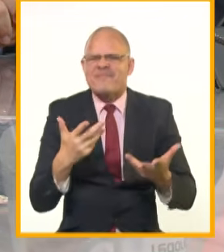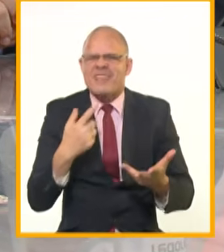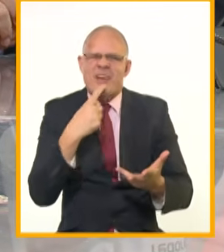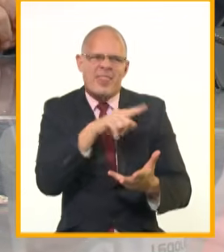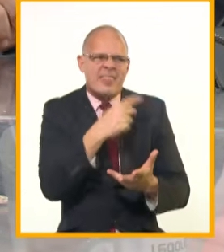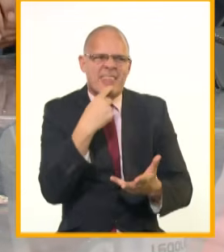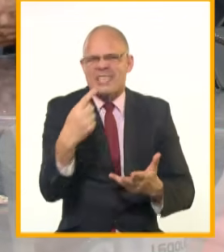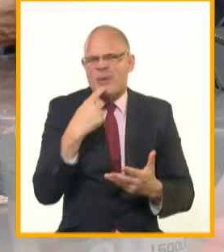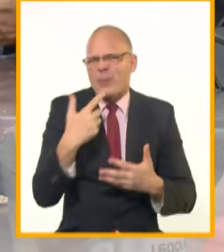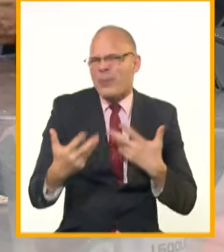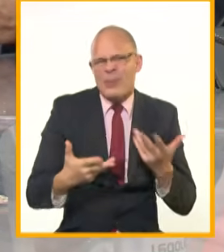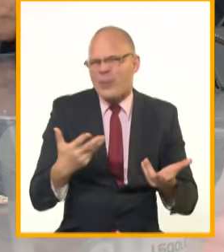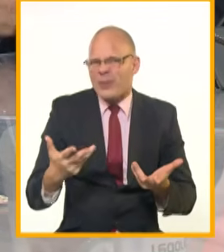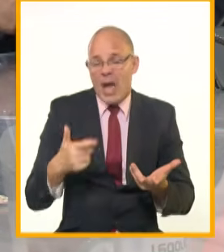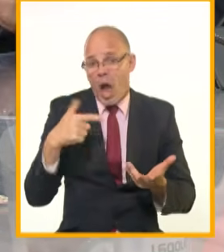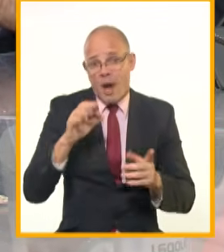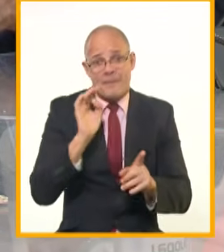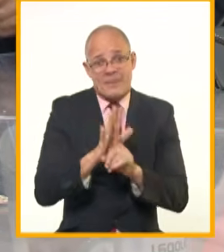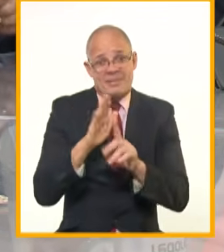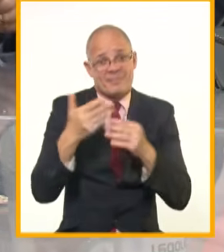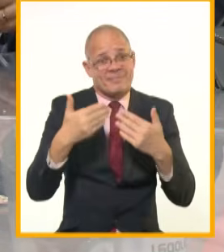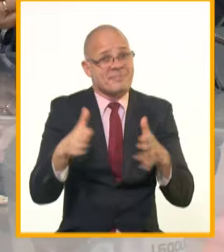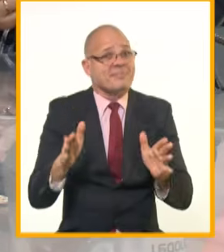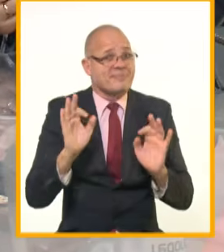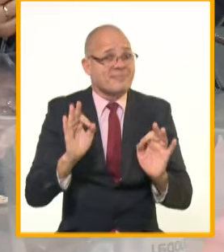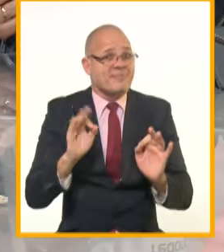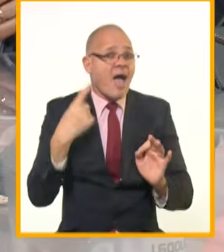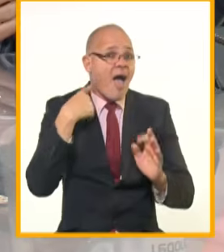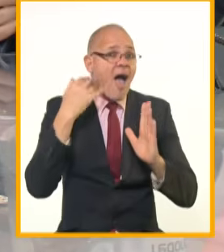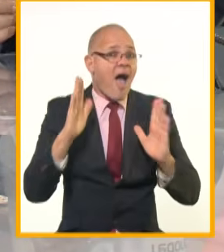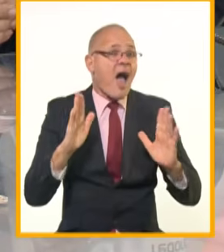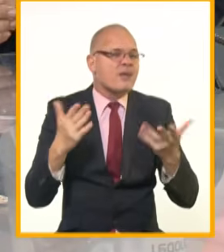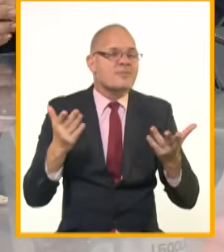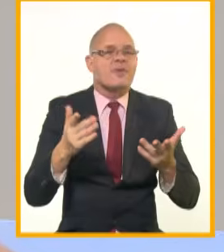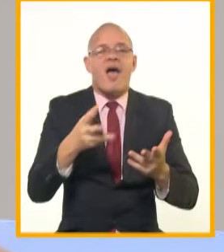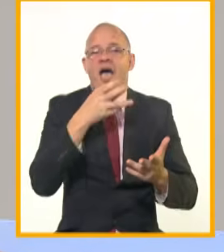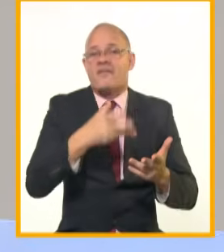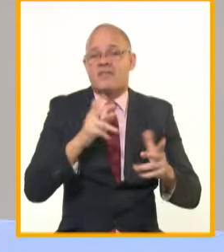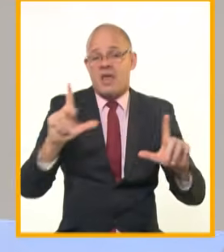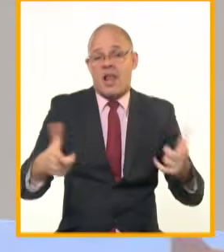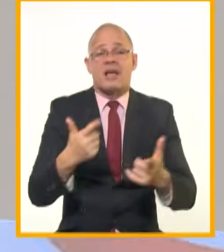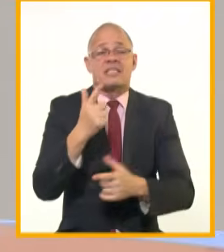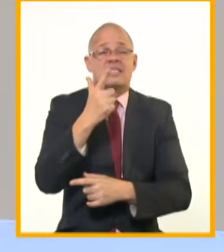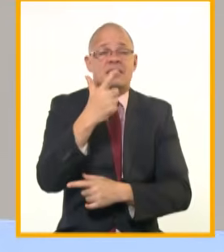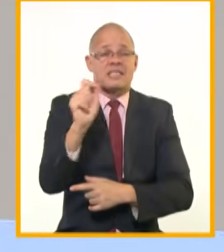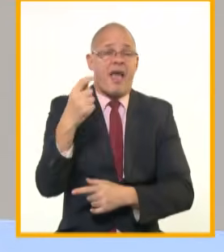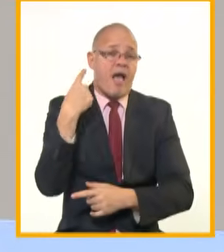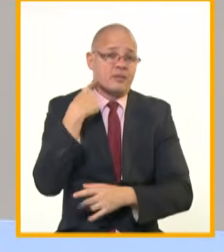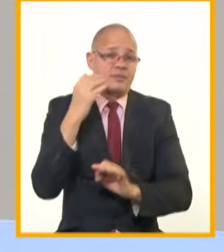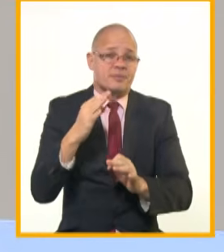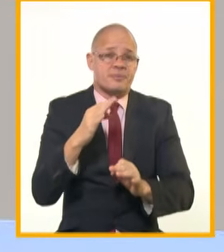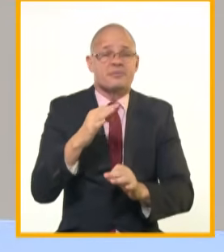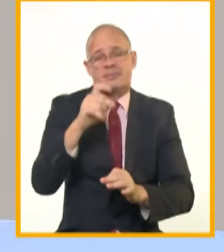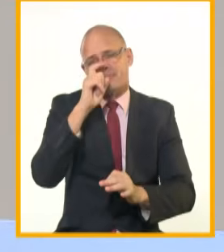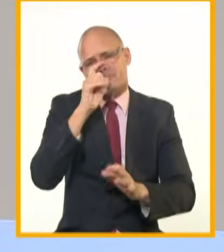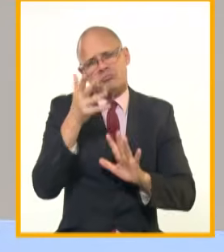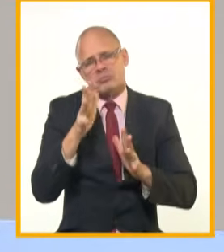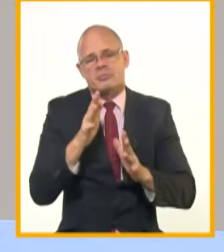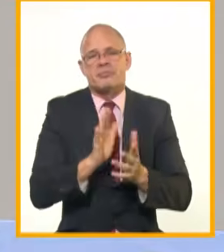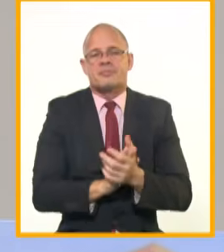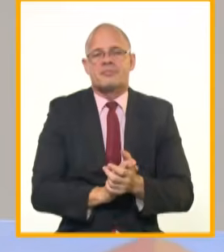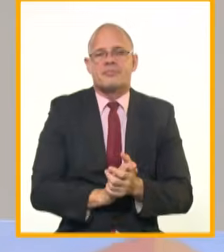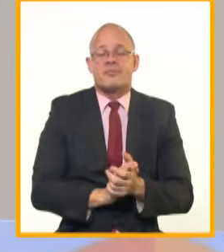además abriendo el año del centenario del comandante jefe Fidel Castro. Sí, decirle a los mayabequenses de la necesidad de la